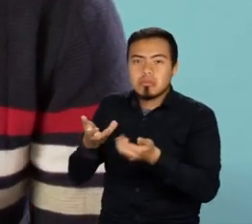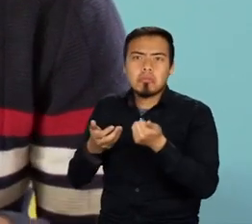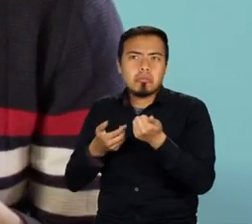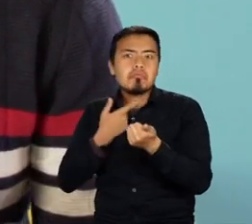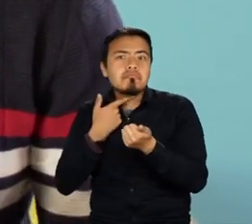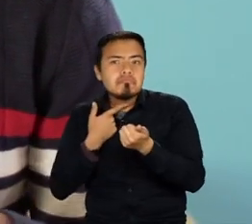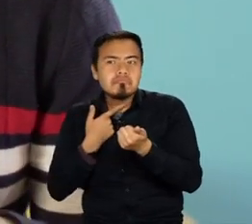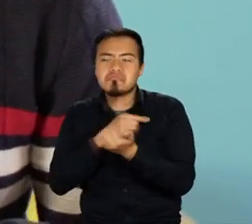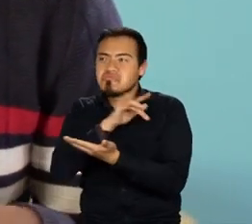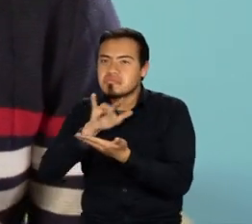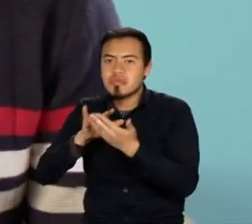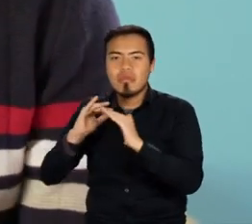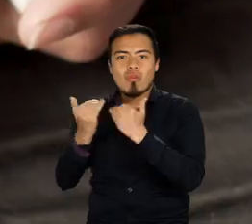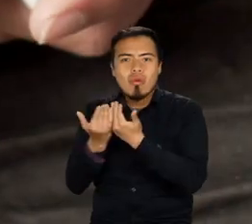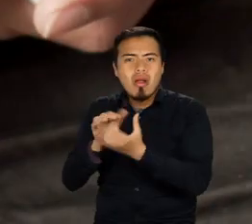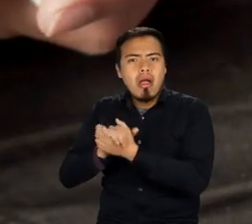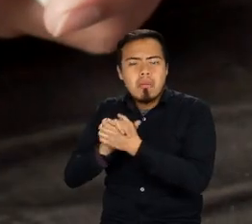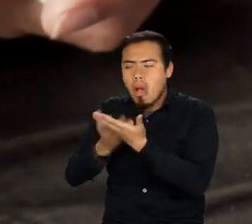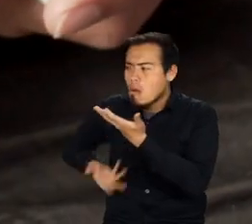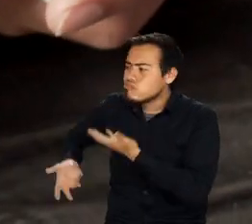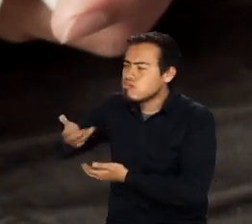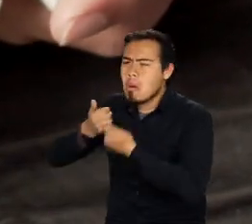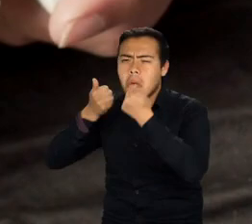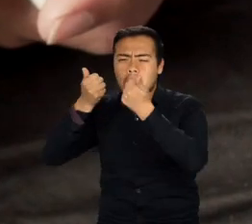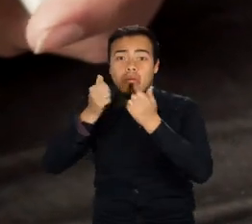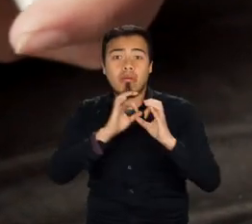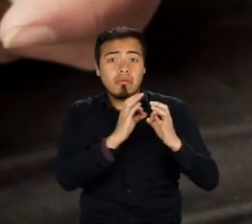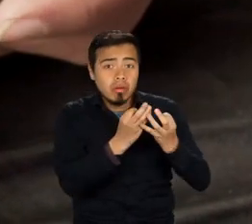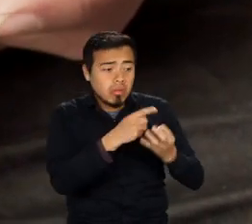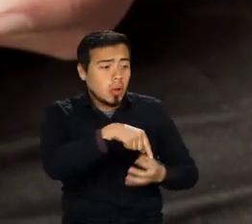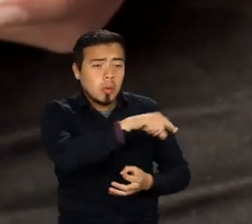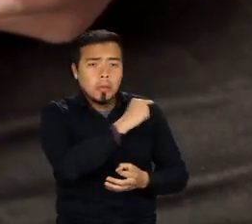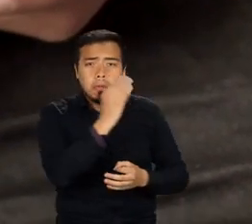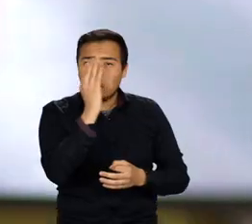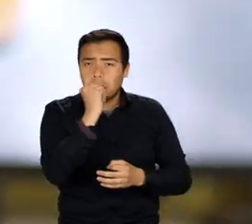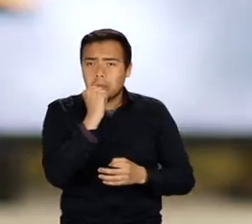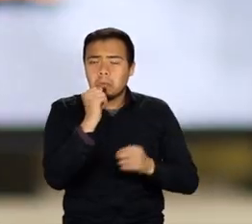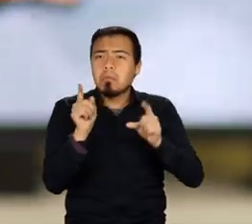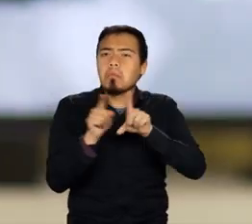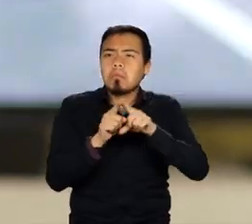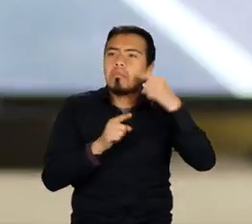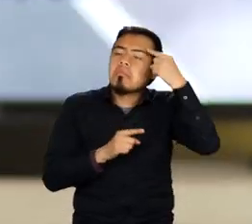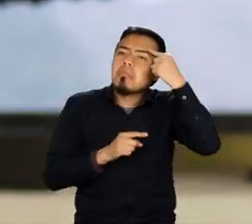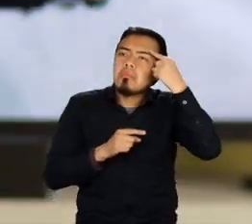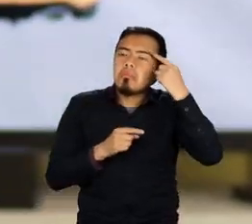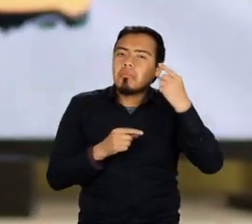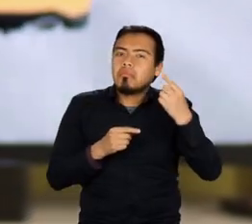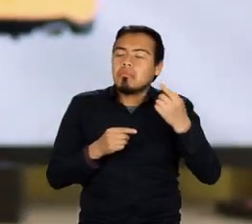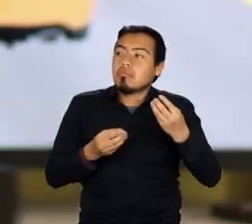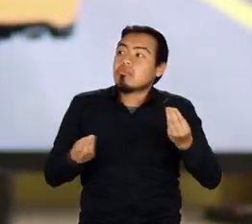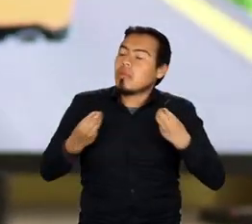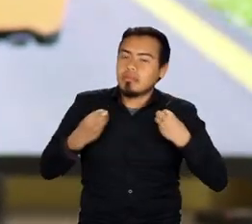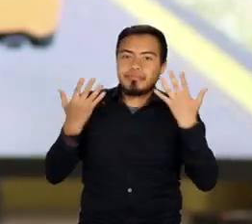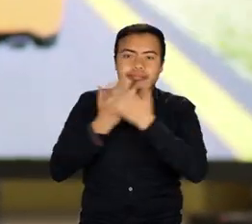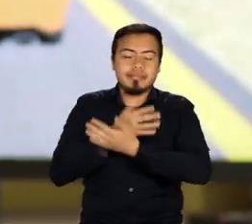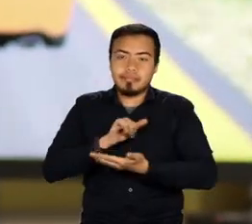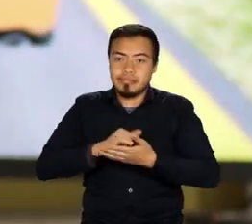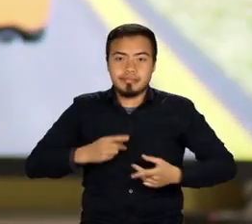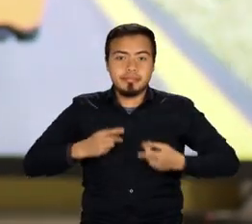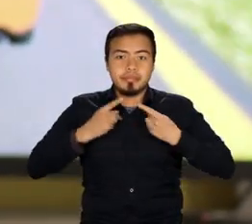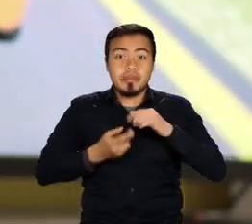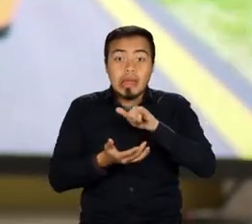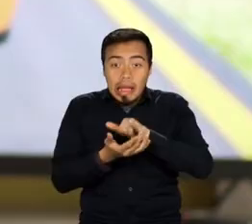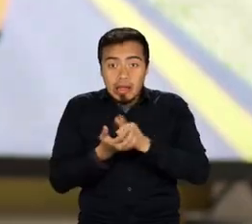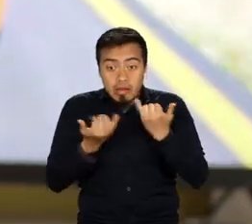le gustaba mucho interactuar con sus amigos del colegio y mi familia no era como que el punto de atención en mi vida. Pues